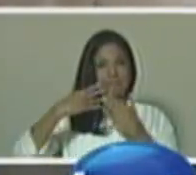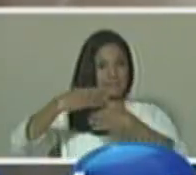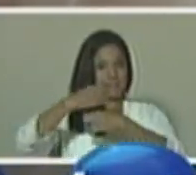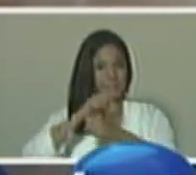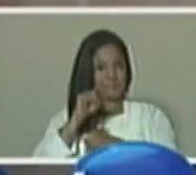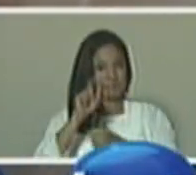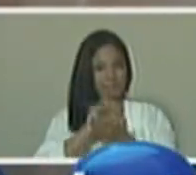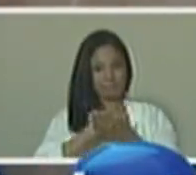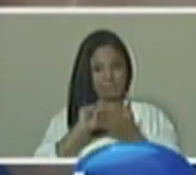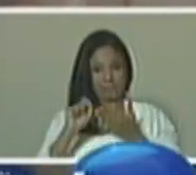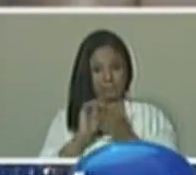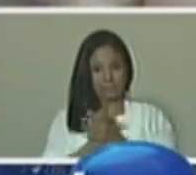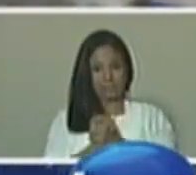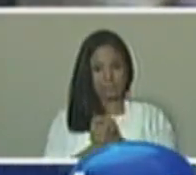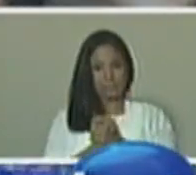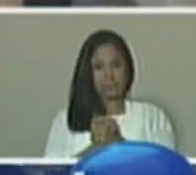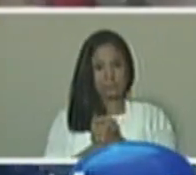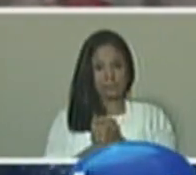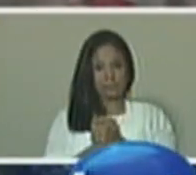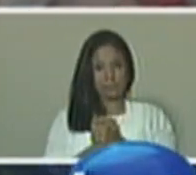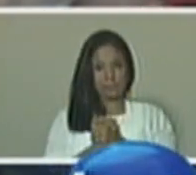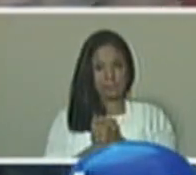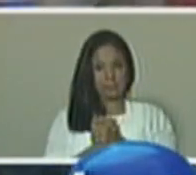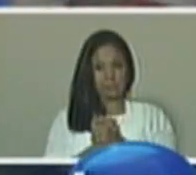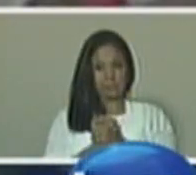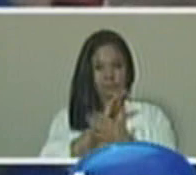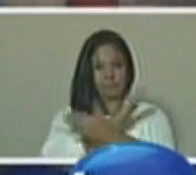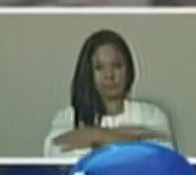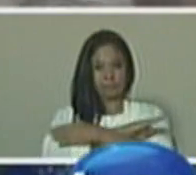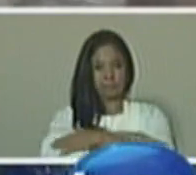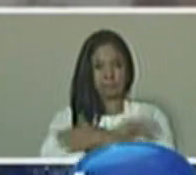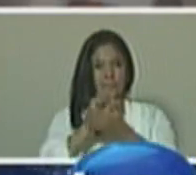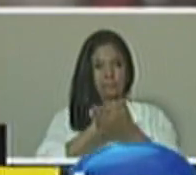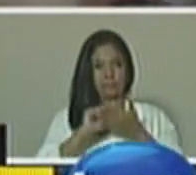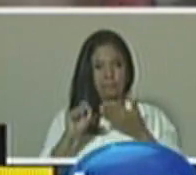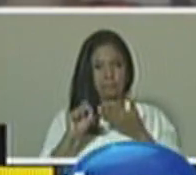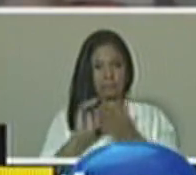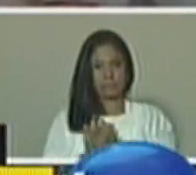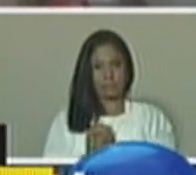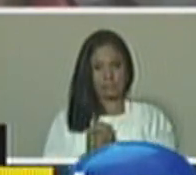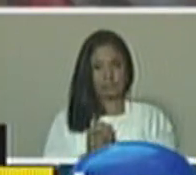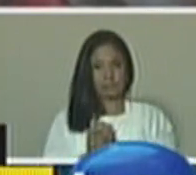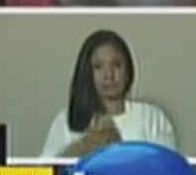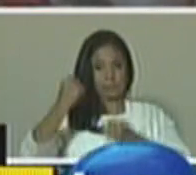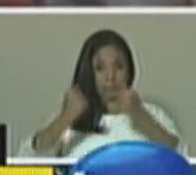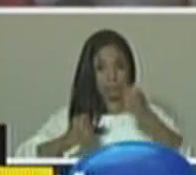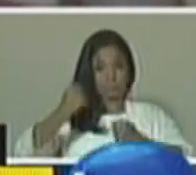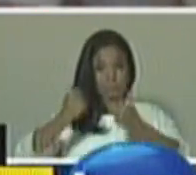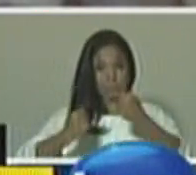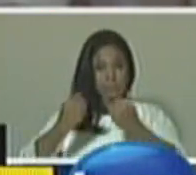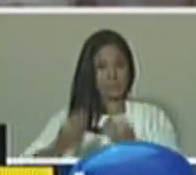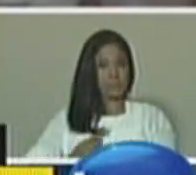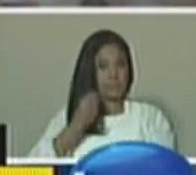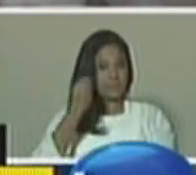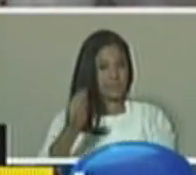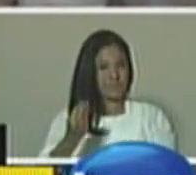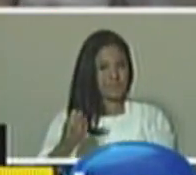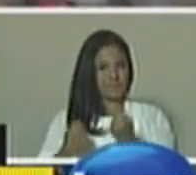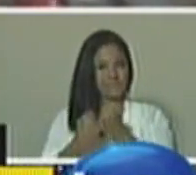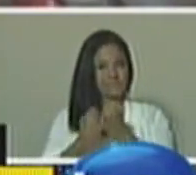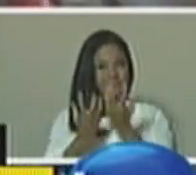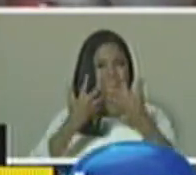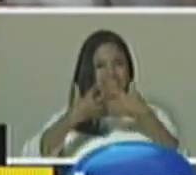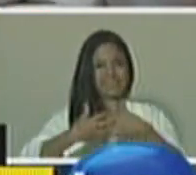tu escuela, Irma. Felicidades al colegio. Y bueno, el carro es entregado por los